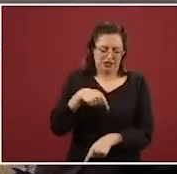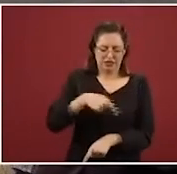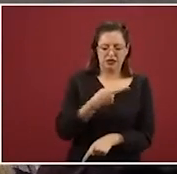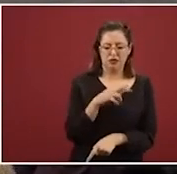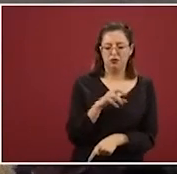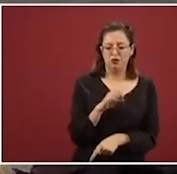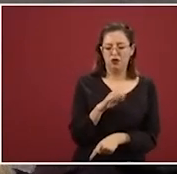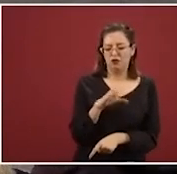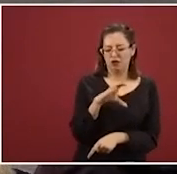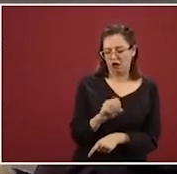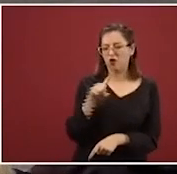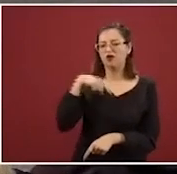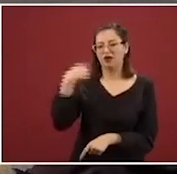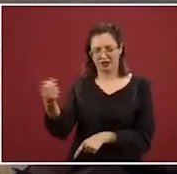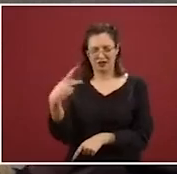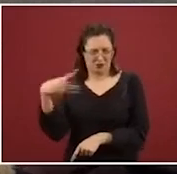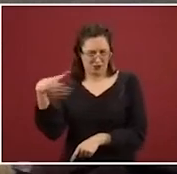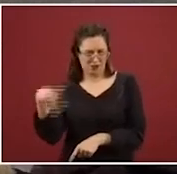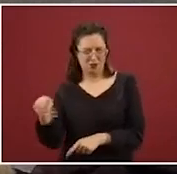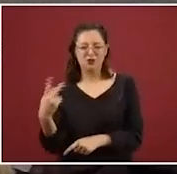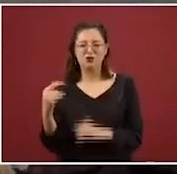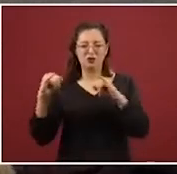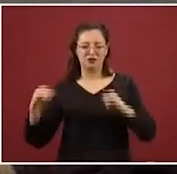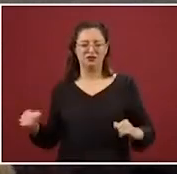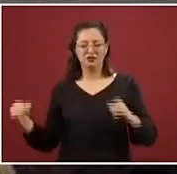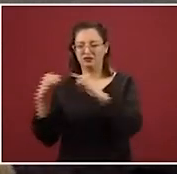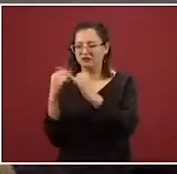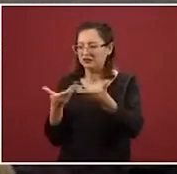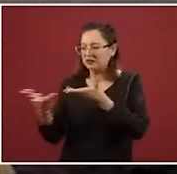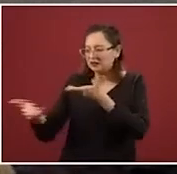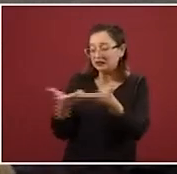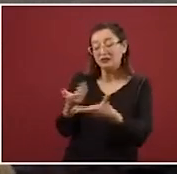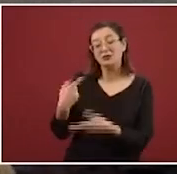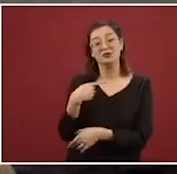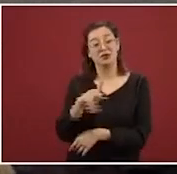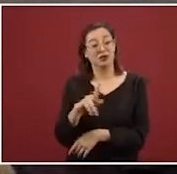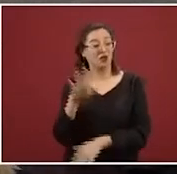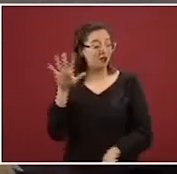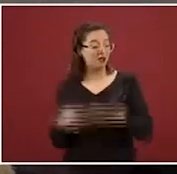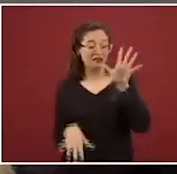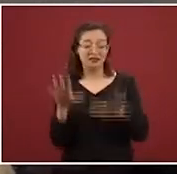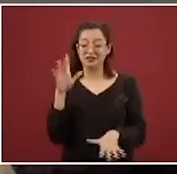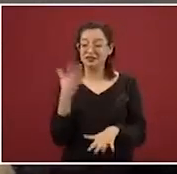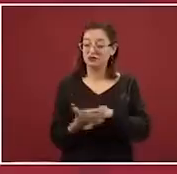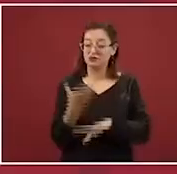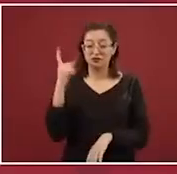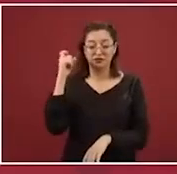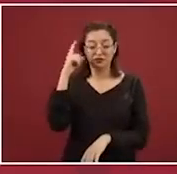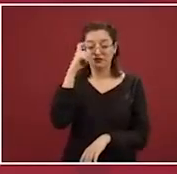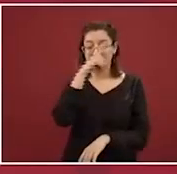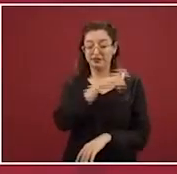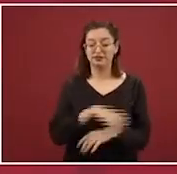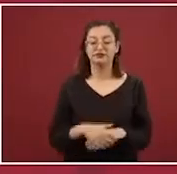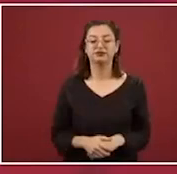en este país, y vamos logrando avances, pero sí es una gran oleada la que a veces nos enfrentamos.